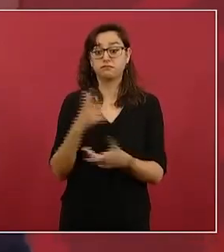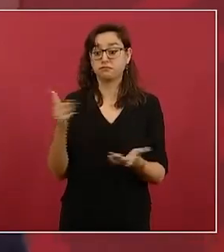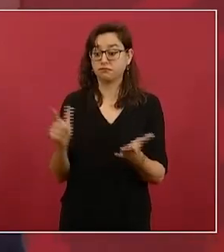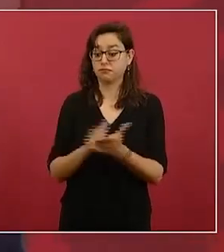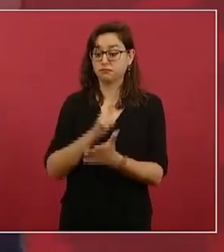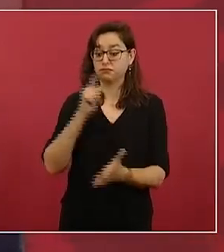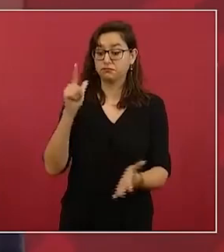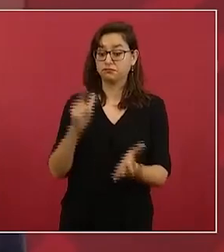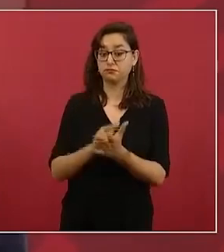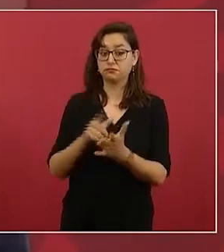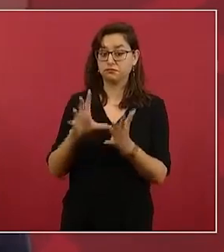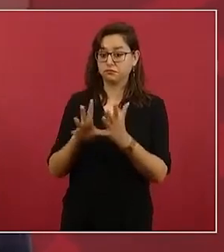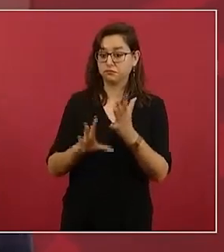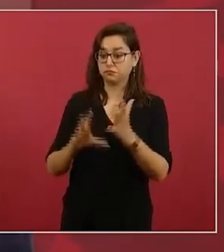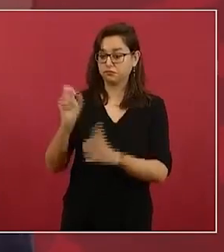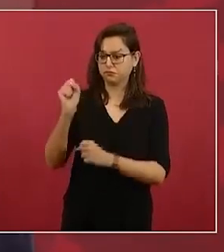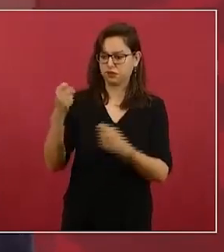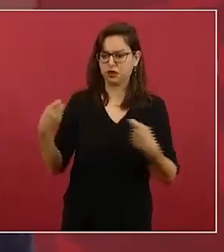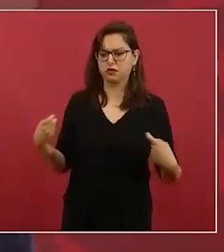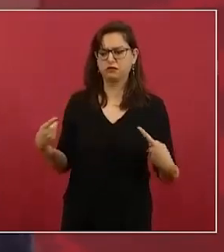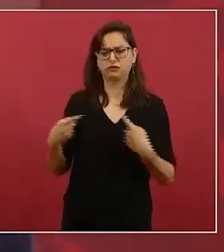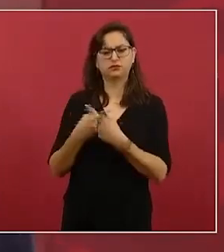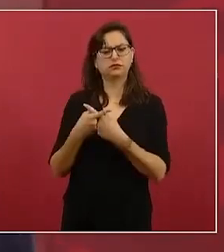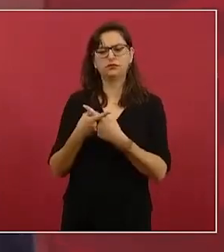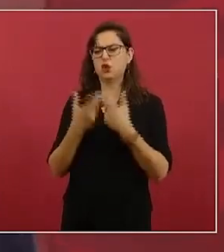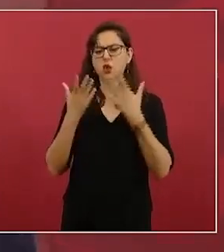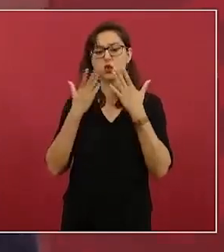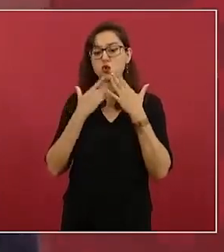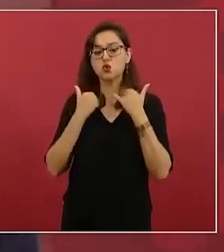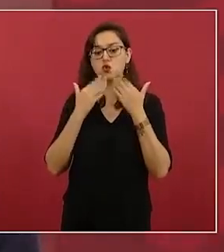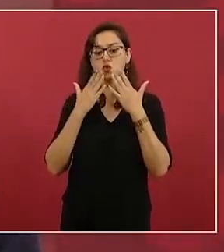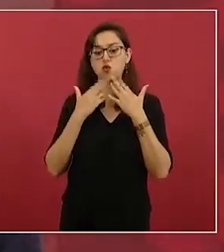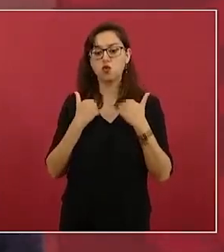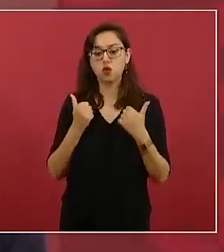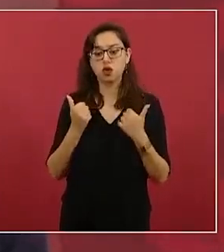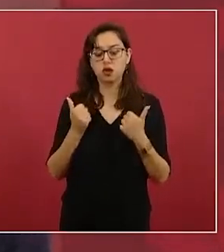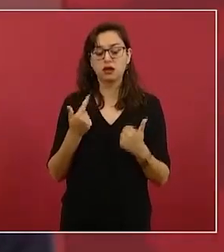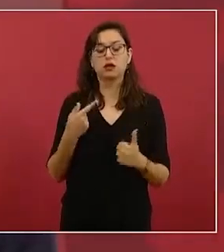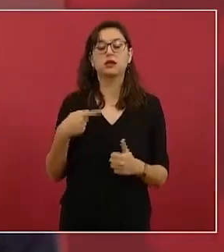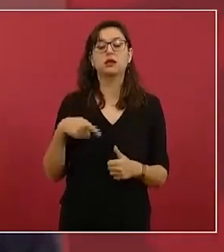inconstitucional, eso no hay duda. Sin embargo,